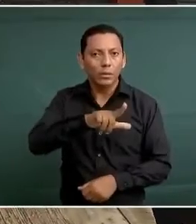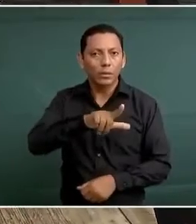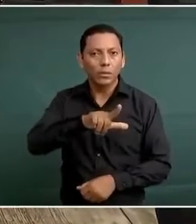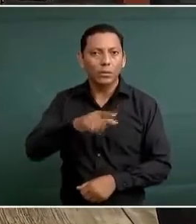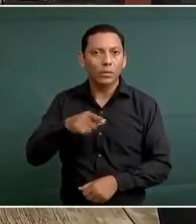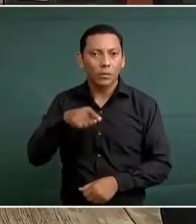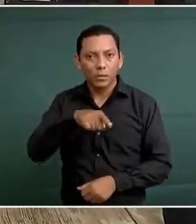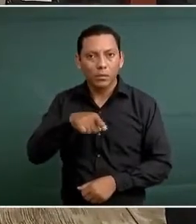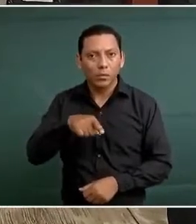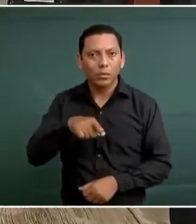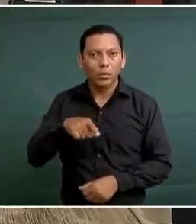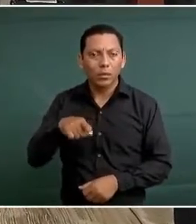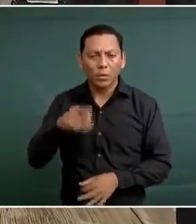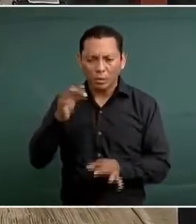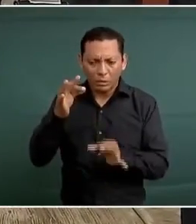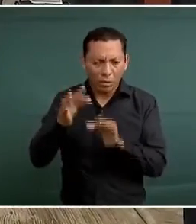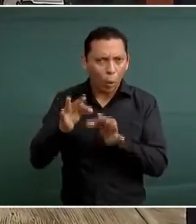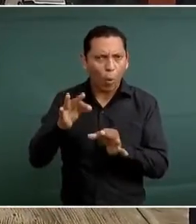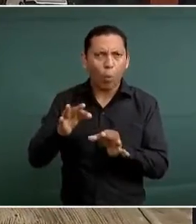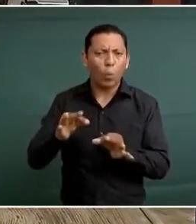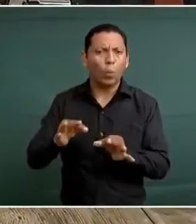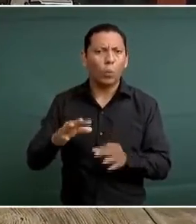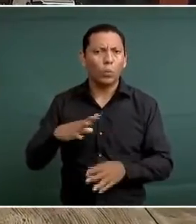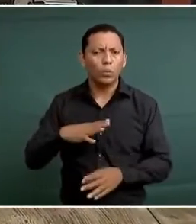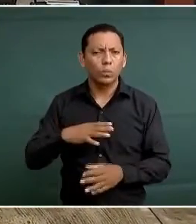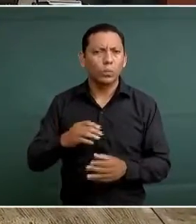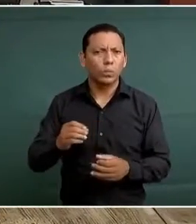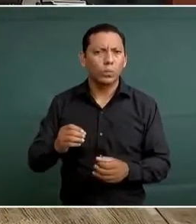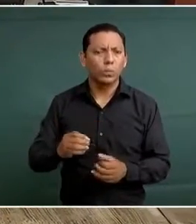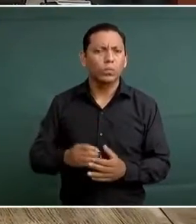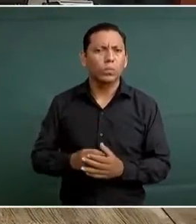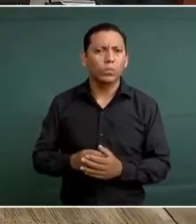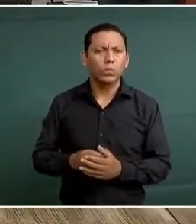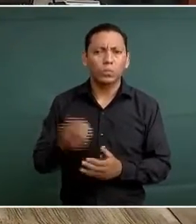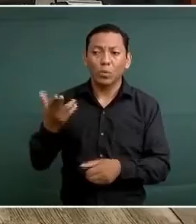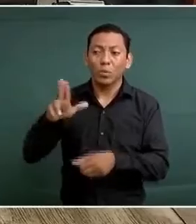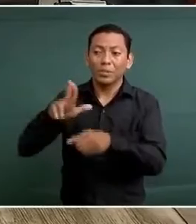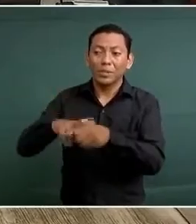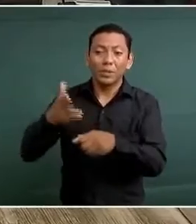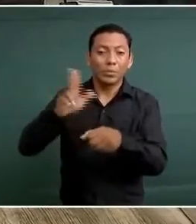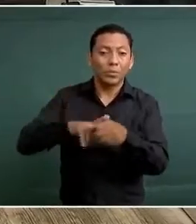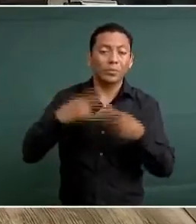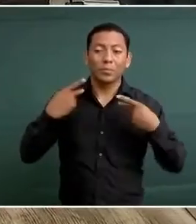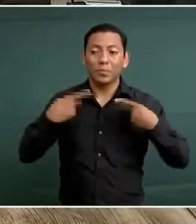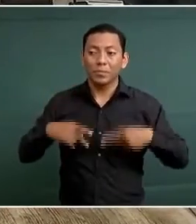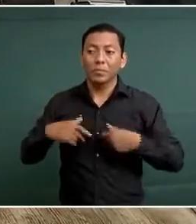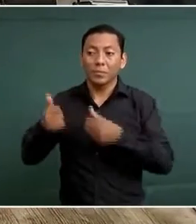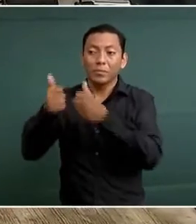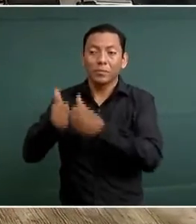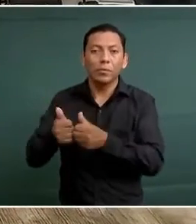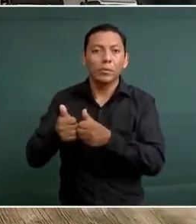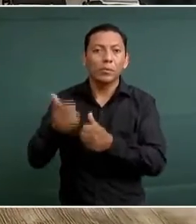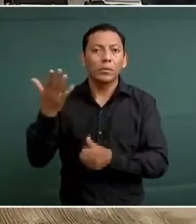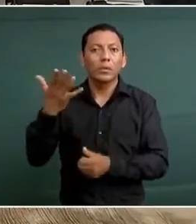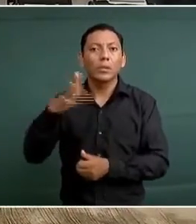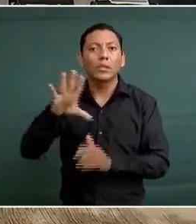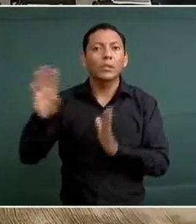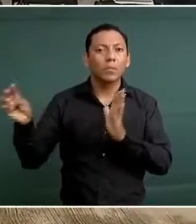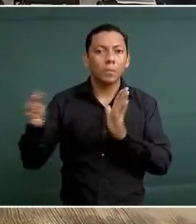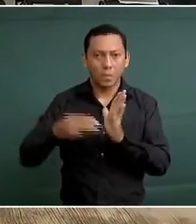la proyección original en el número de hospitalizados era de diez mil